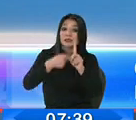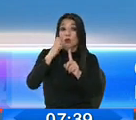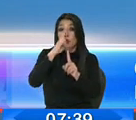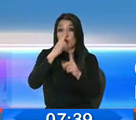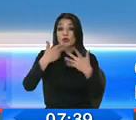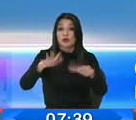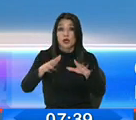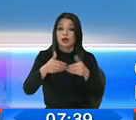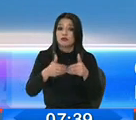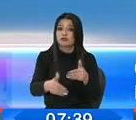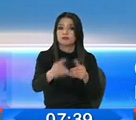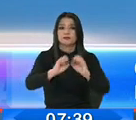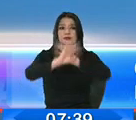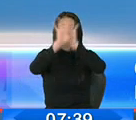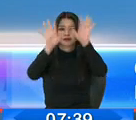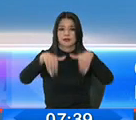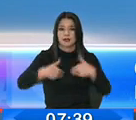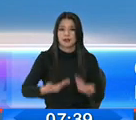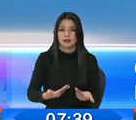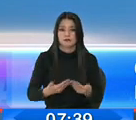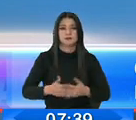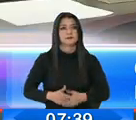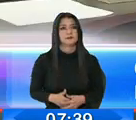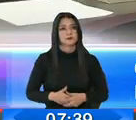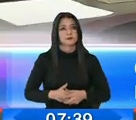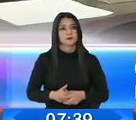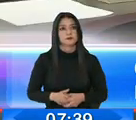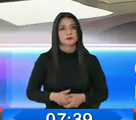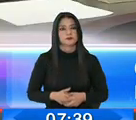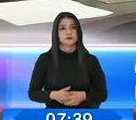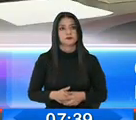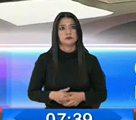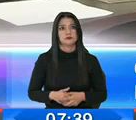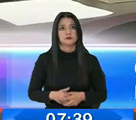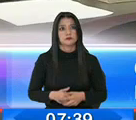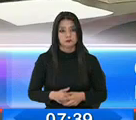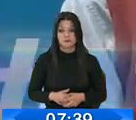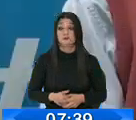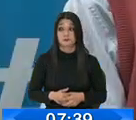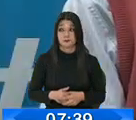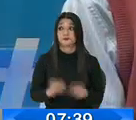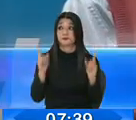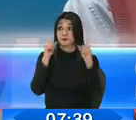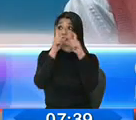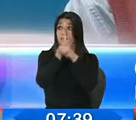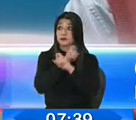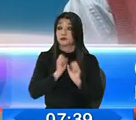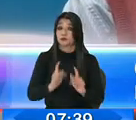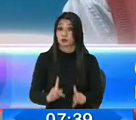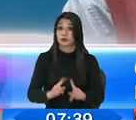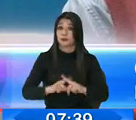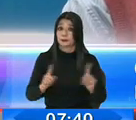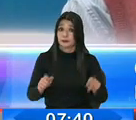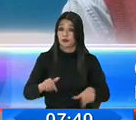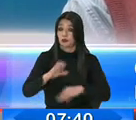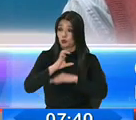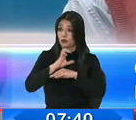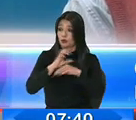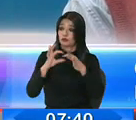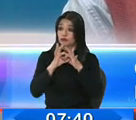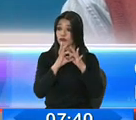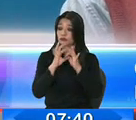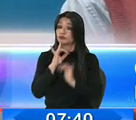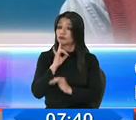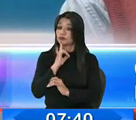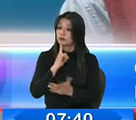tendremos una hoja de ruta más clara sobre los siguientes pasos. Grandes desafíos y oportunidades para el Ecuador en esta relación con los Estados